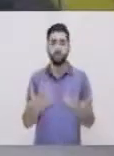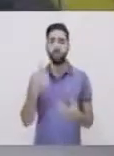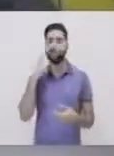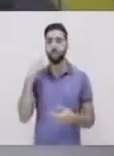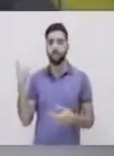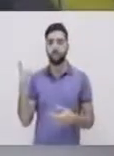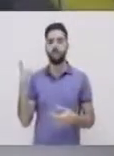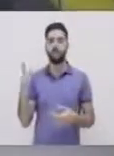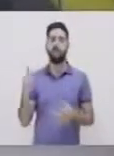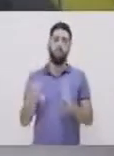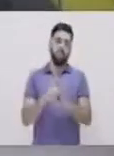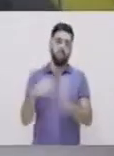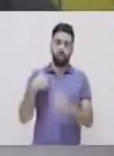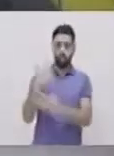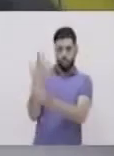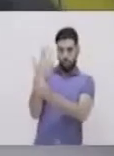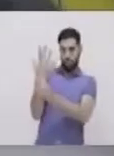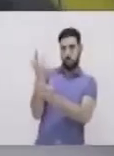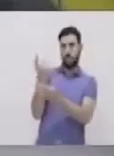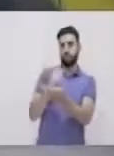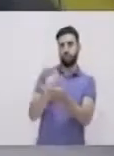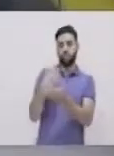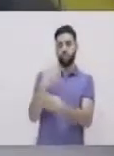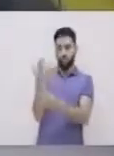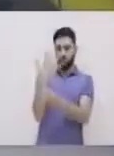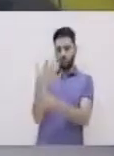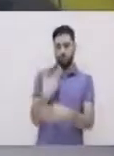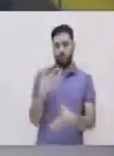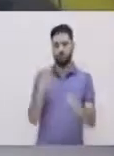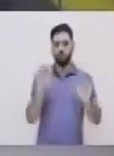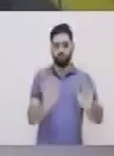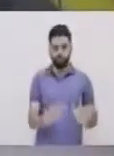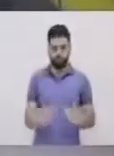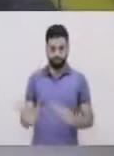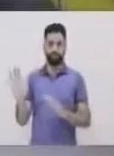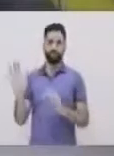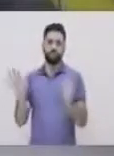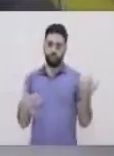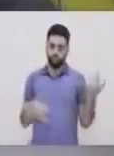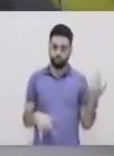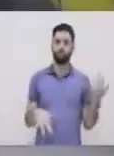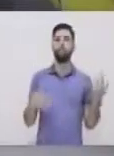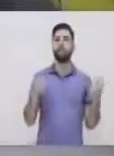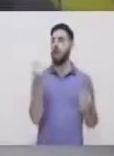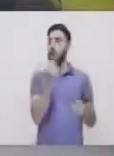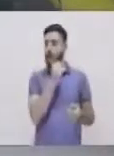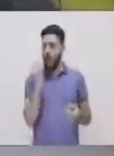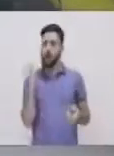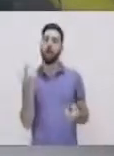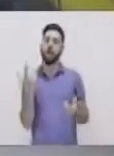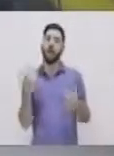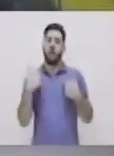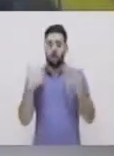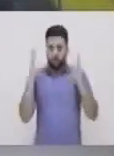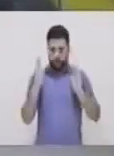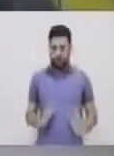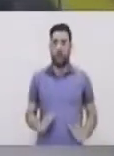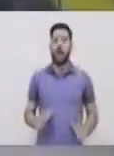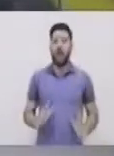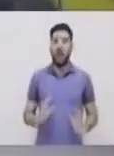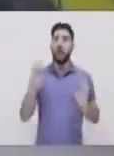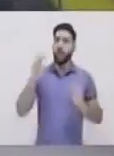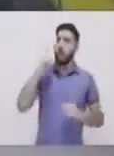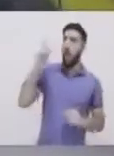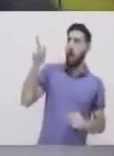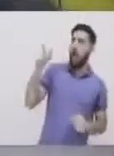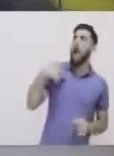menciona, ¿verdad? Porque así como los autores, por ejemplo, pues se expresan por medio de la música, pues de igual manera muchas personas se